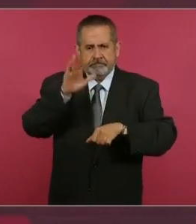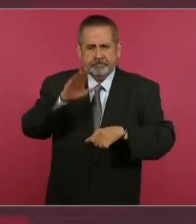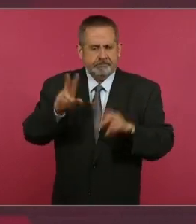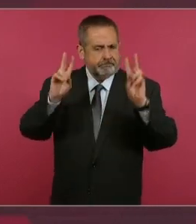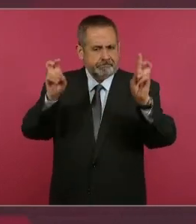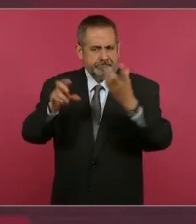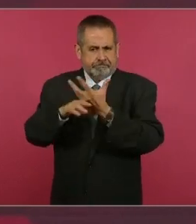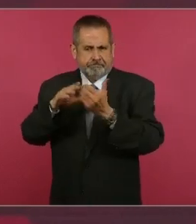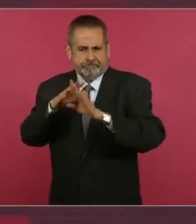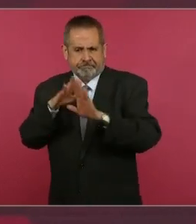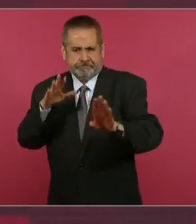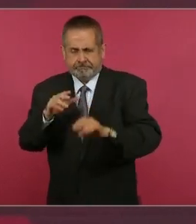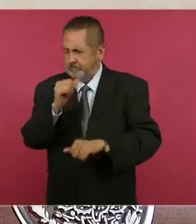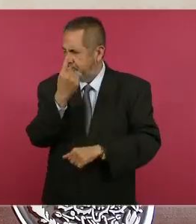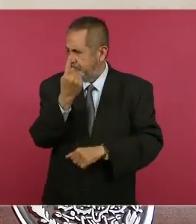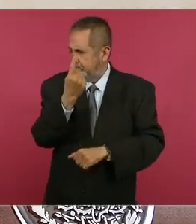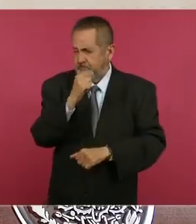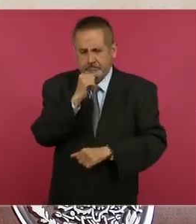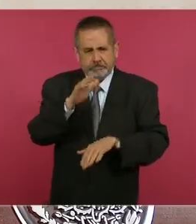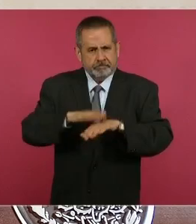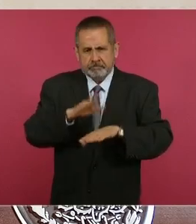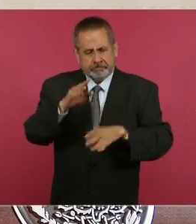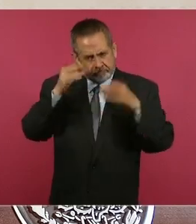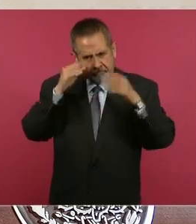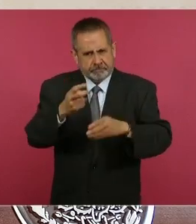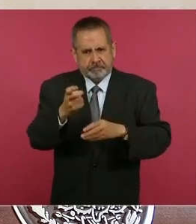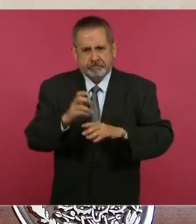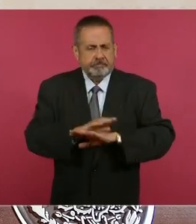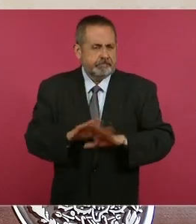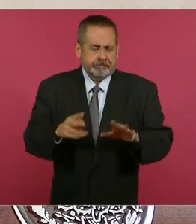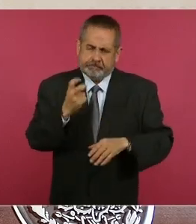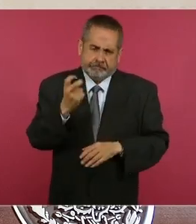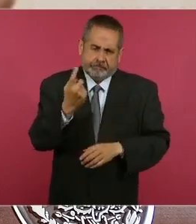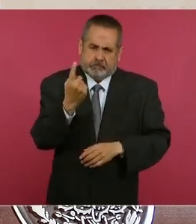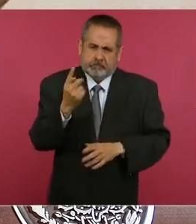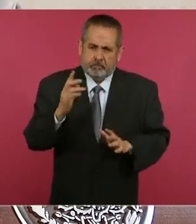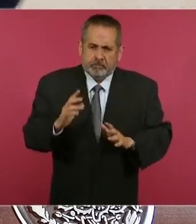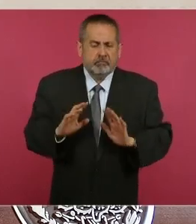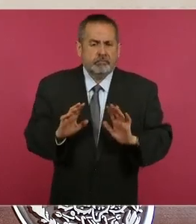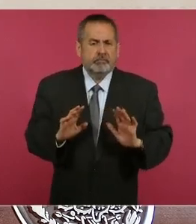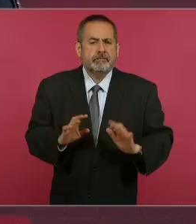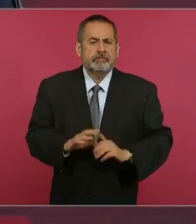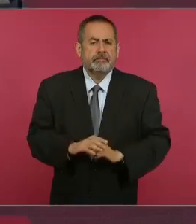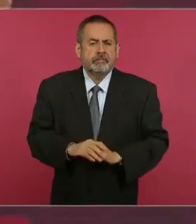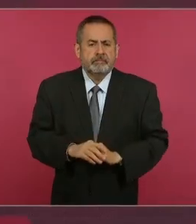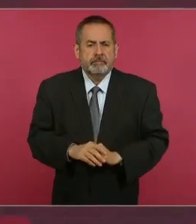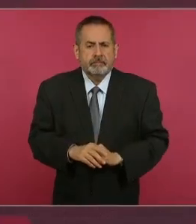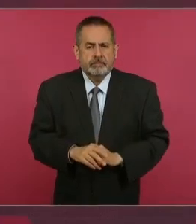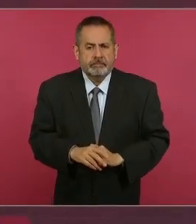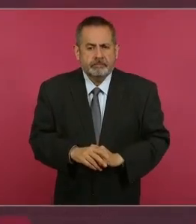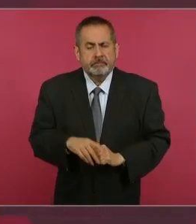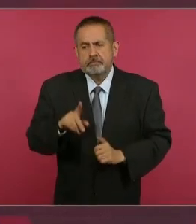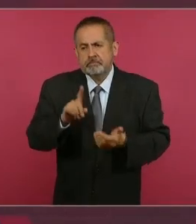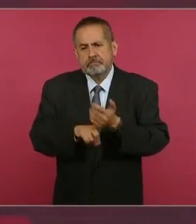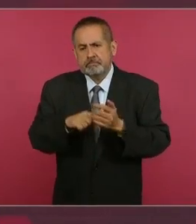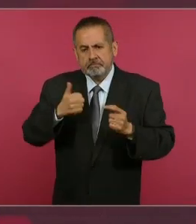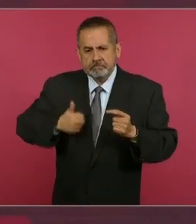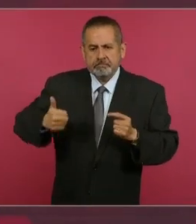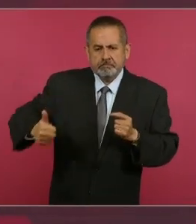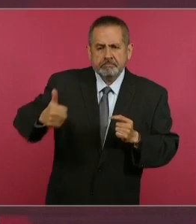migratoria, al tema migratorio, básicamente. Claro, los